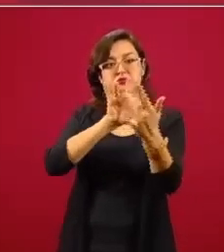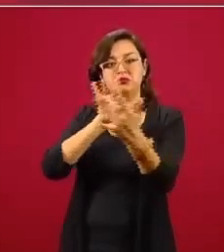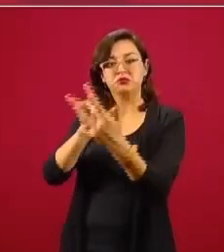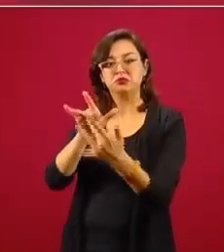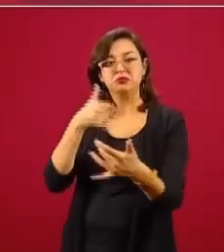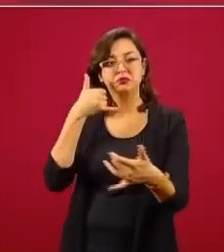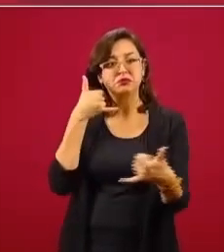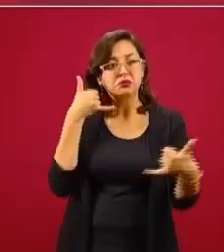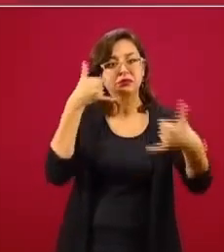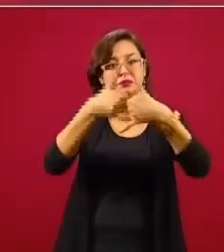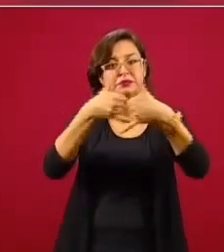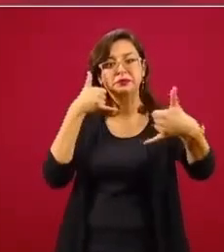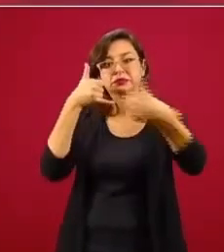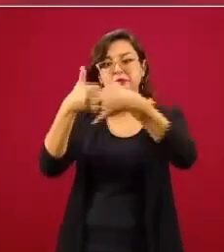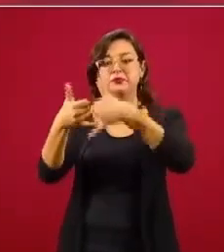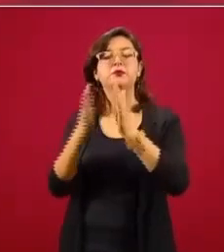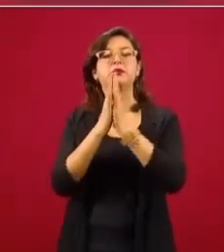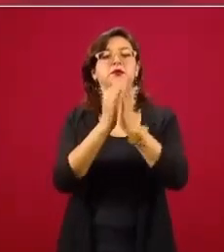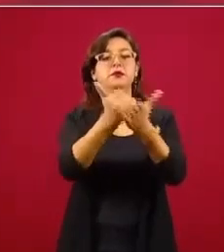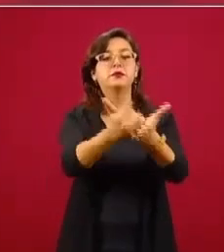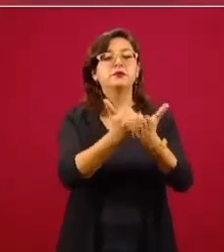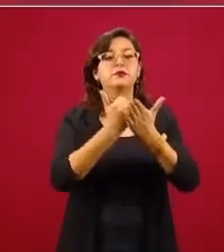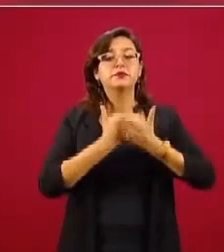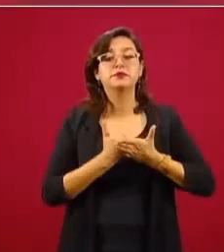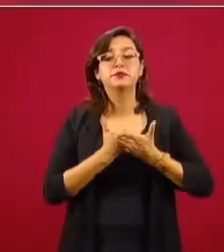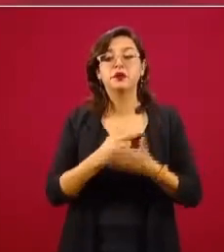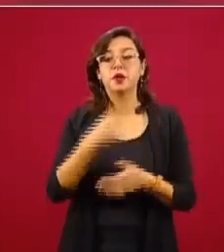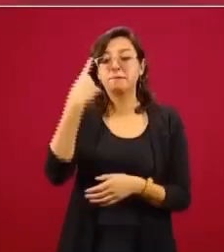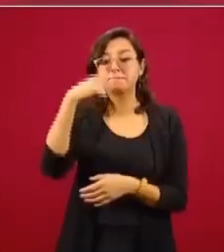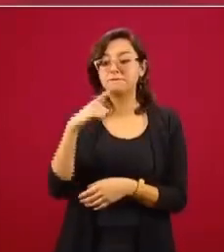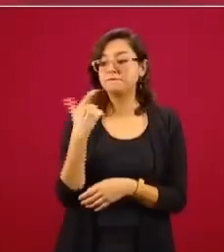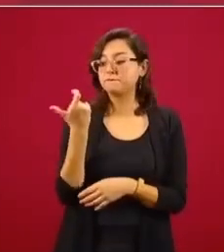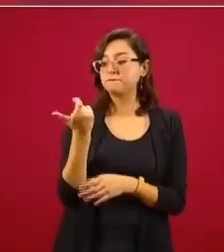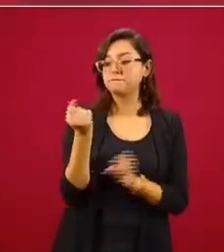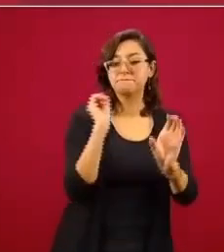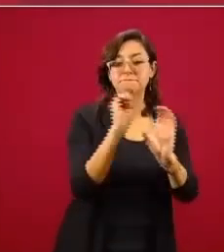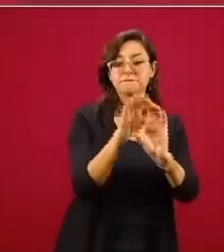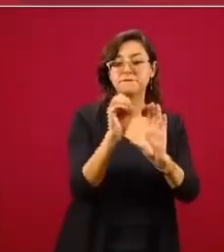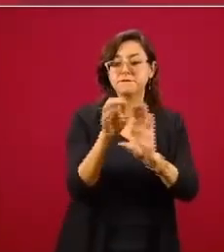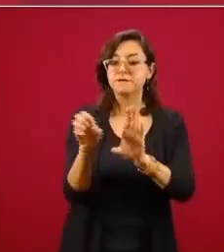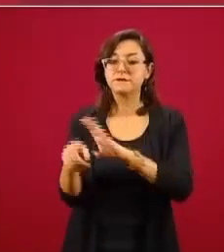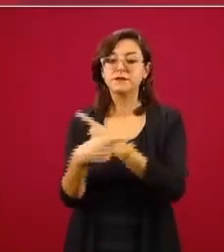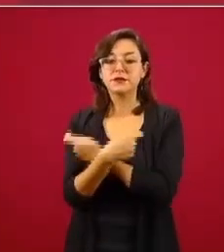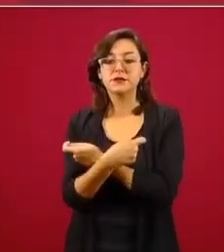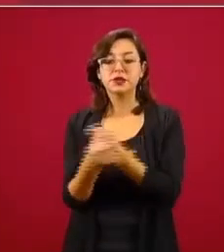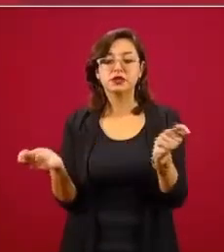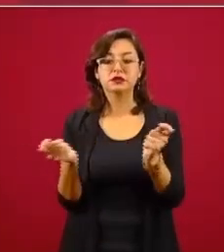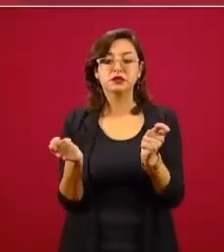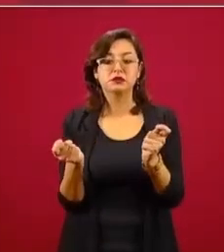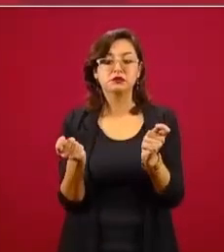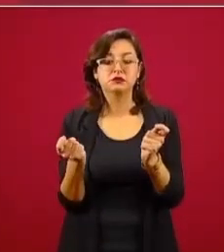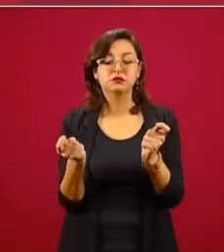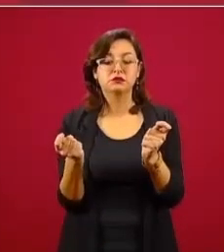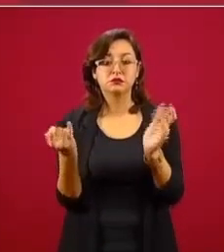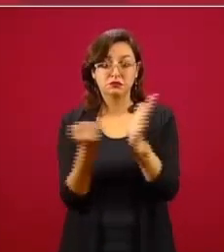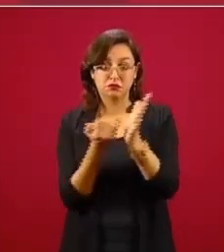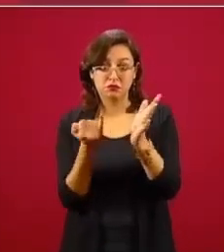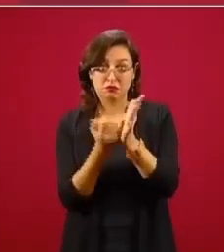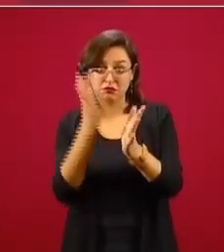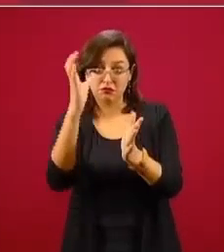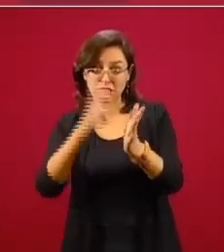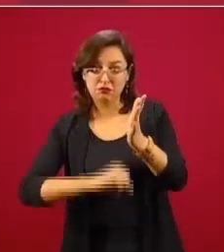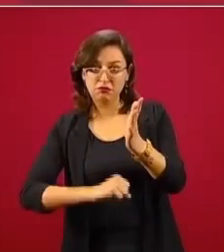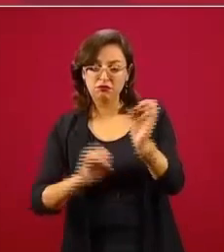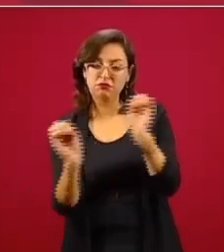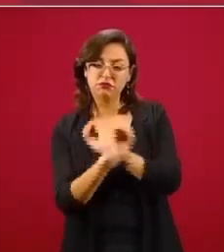y les pedí que nos ayudaran para dispersar estos recursos sin cobro de